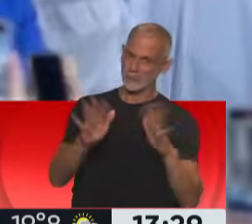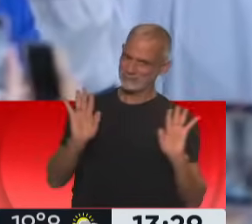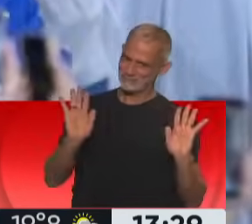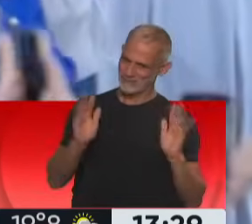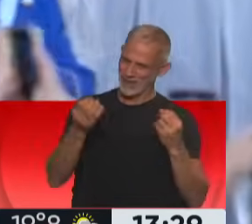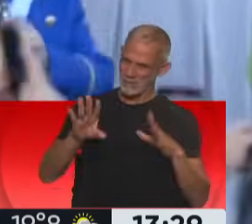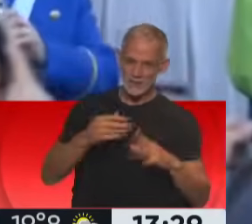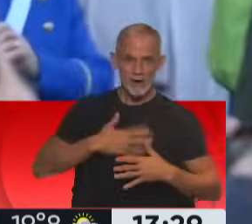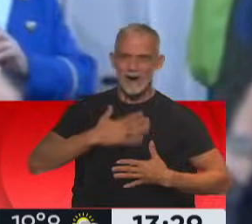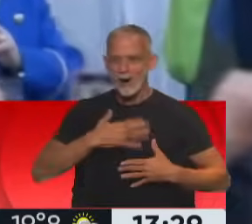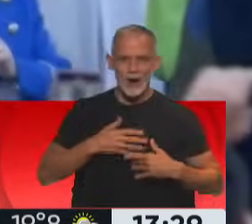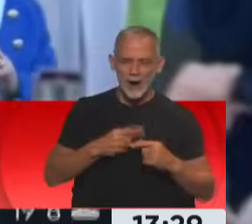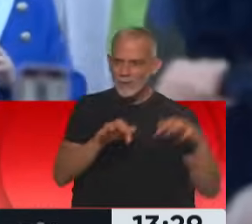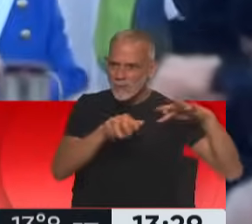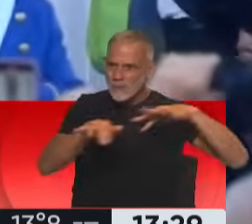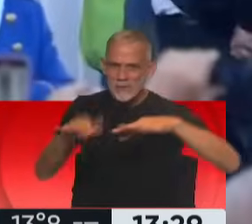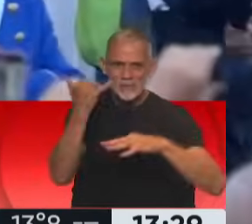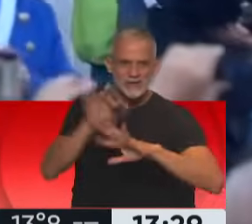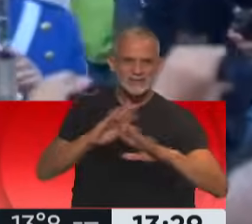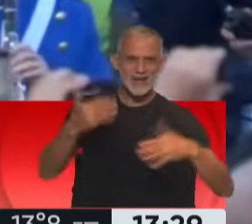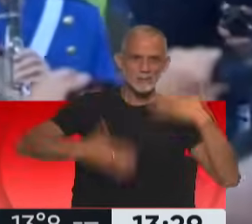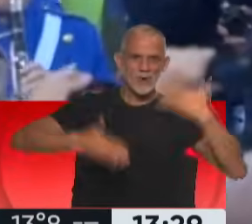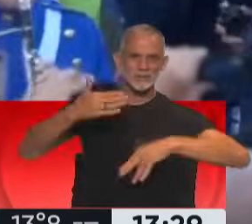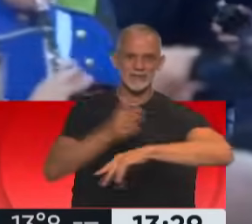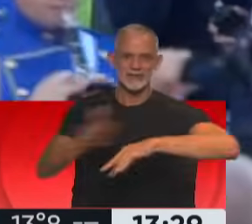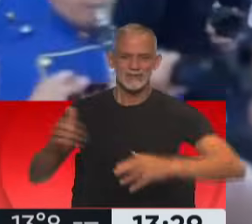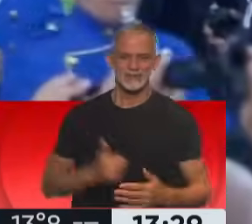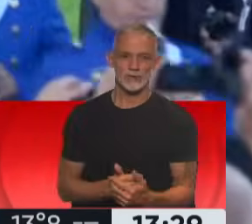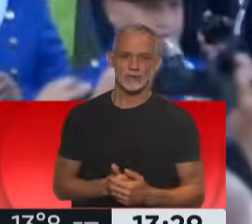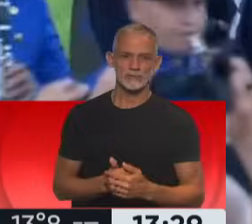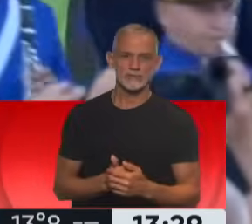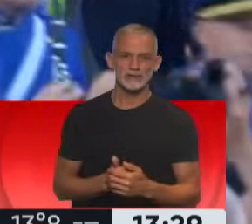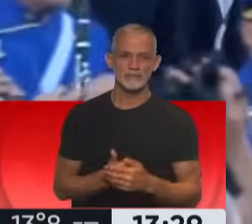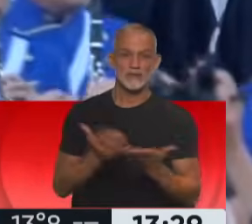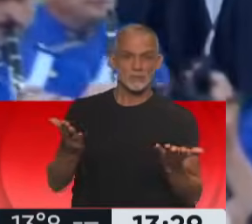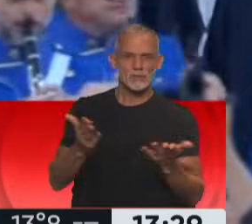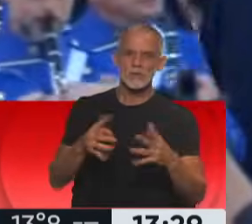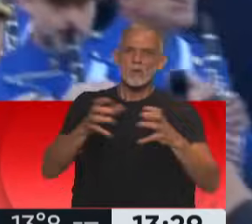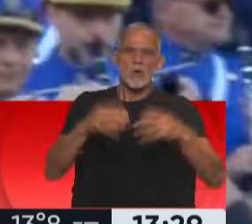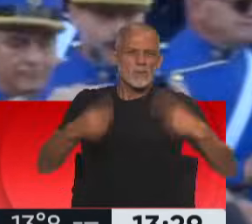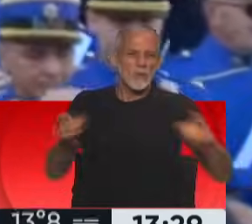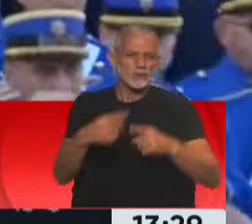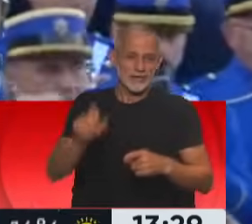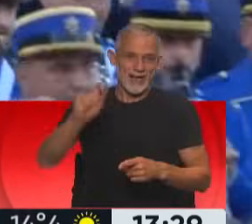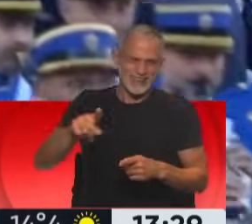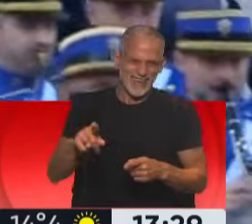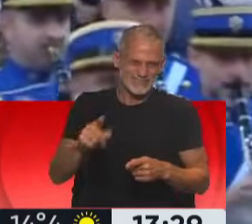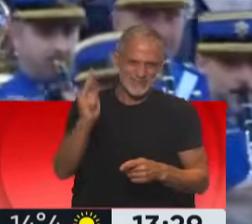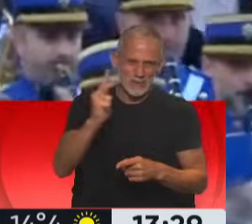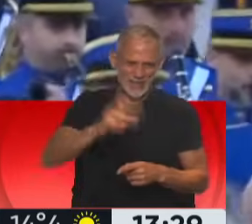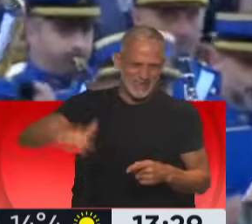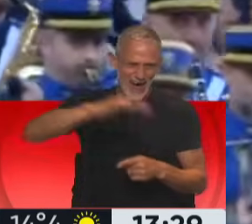Nos vamos entusiasmando. Ahí entra supongo que debe ser la banda musical